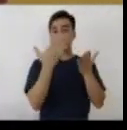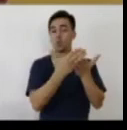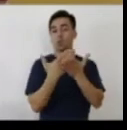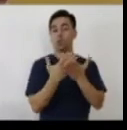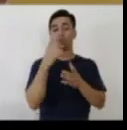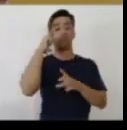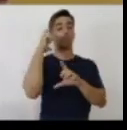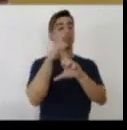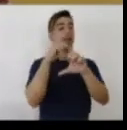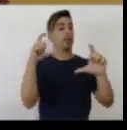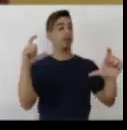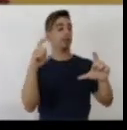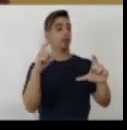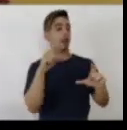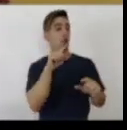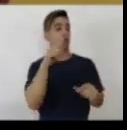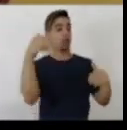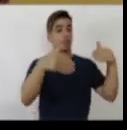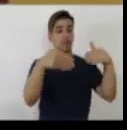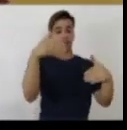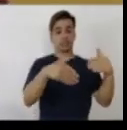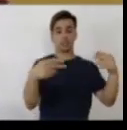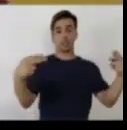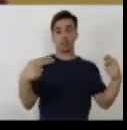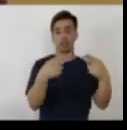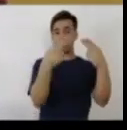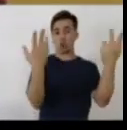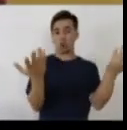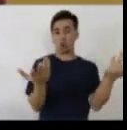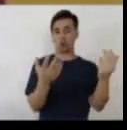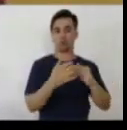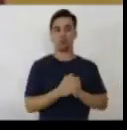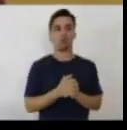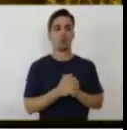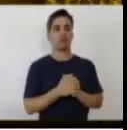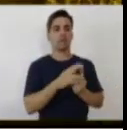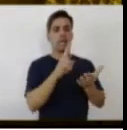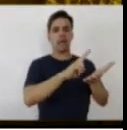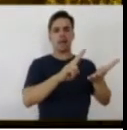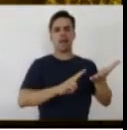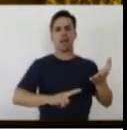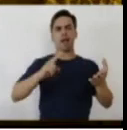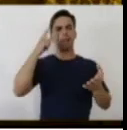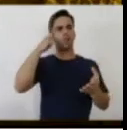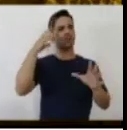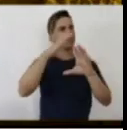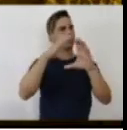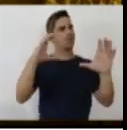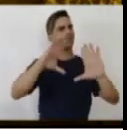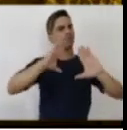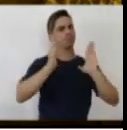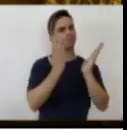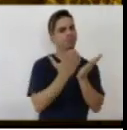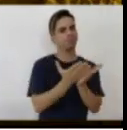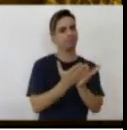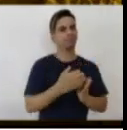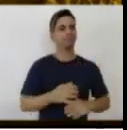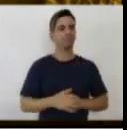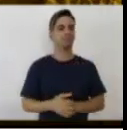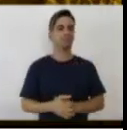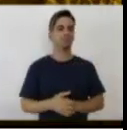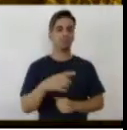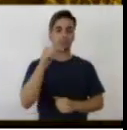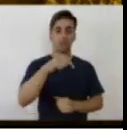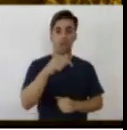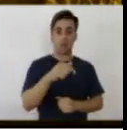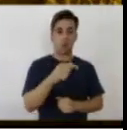por el estudio de la ciencia a que participen en el concurso Leamos las Ciencias para Todos. Yo